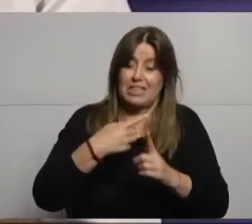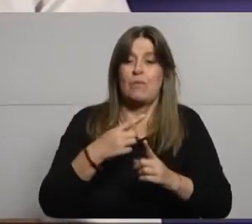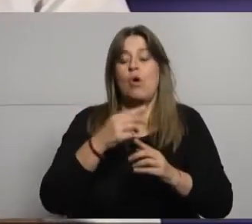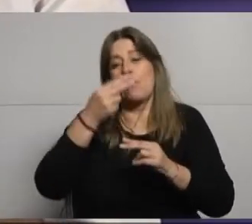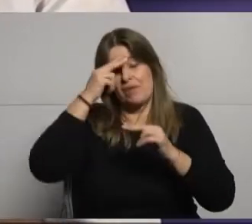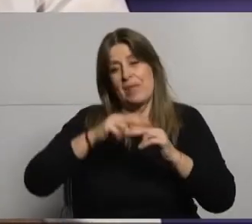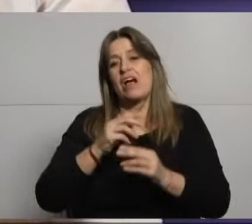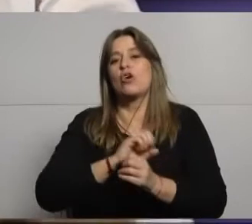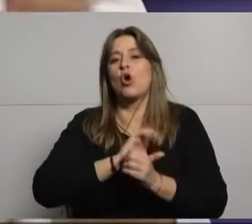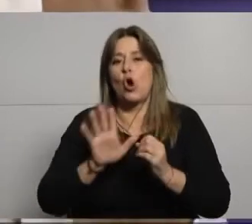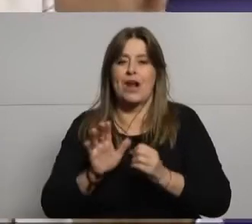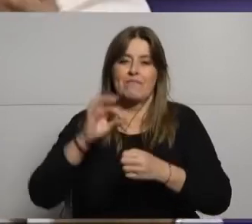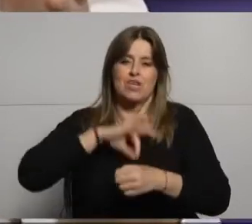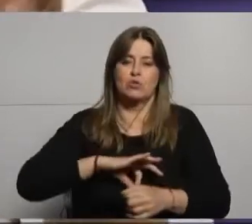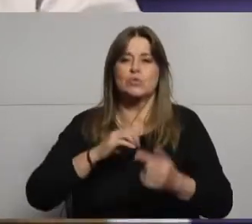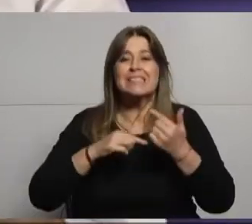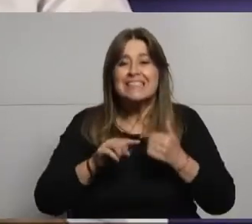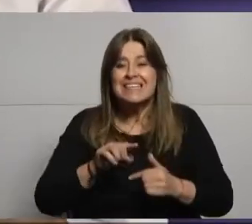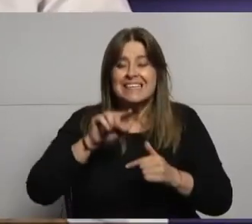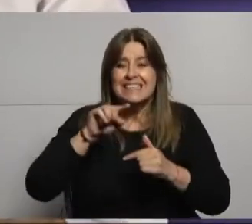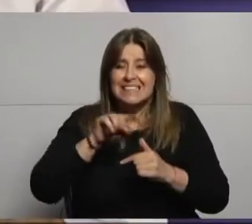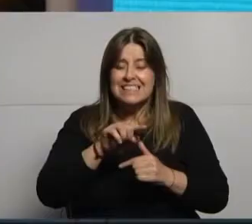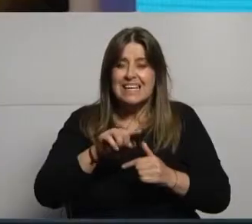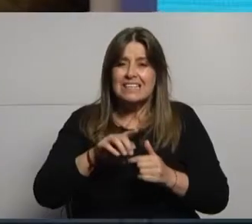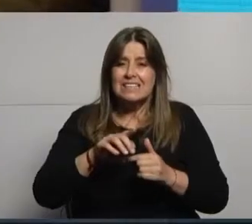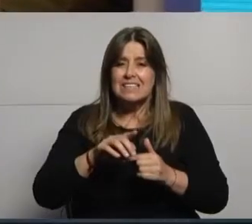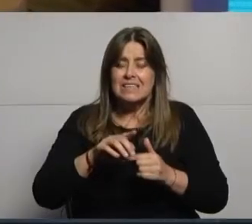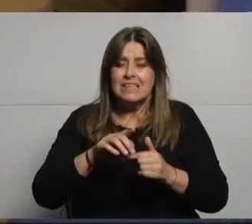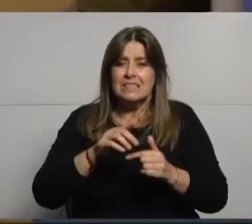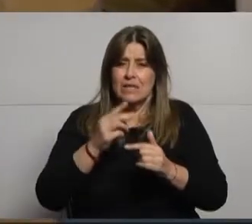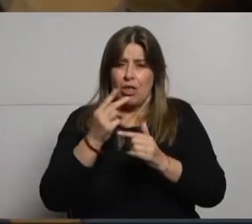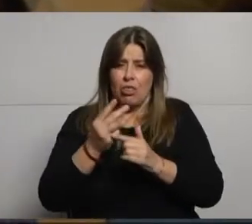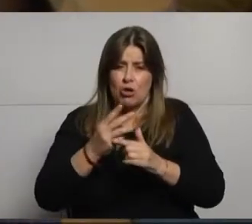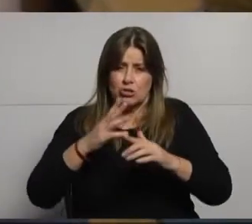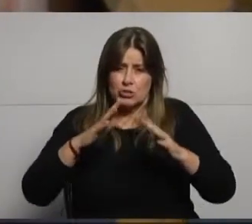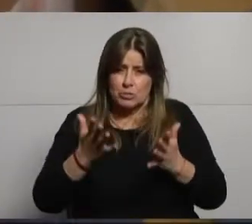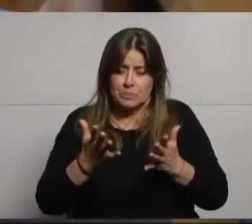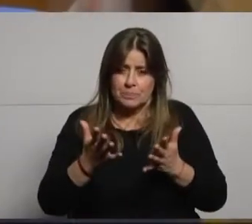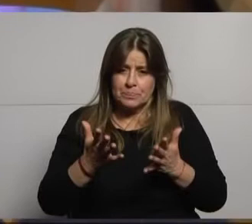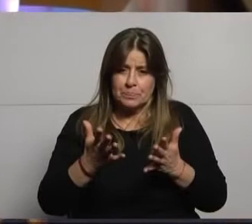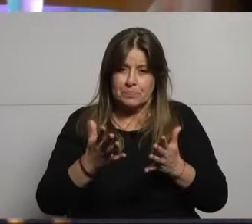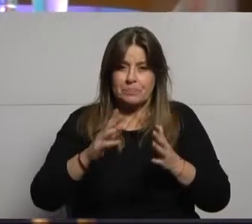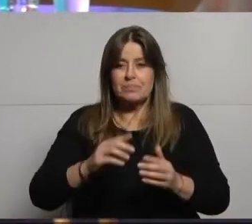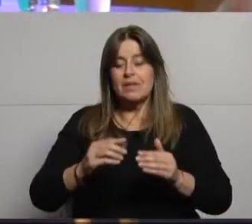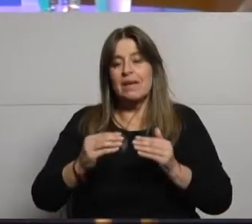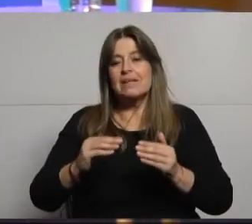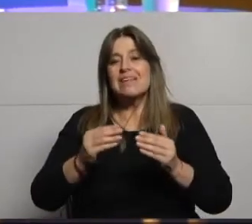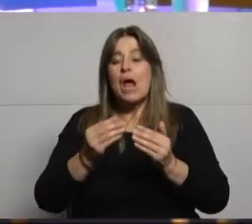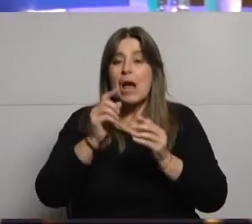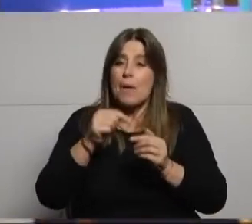por coronavirus. Así que esas son los 2 para qué. La siguiente pregunta